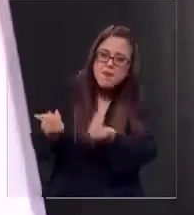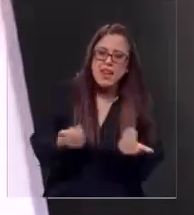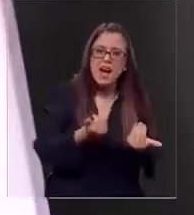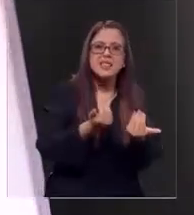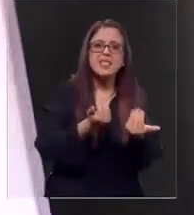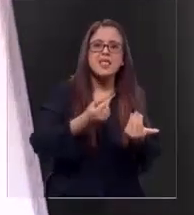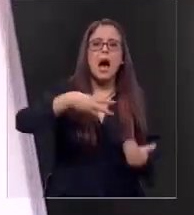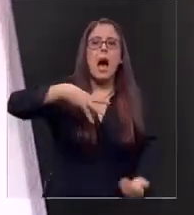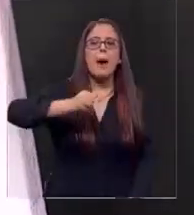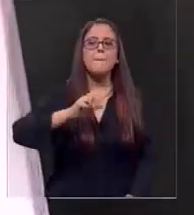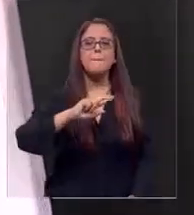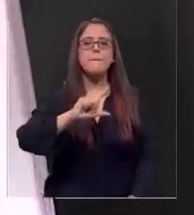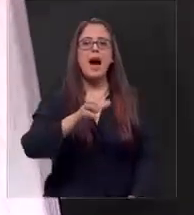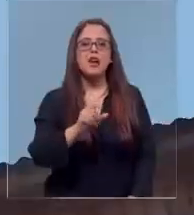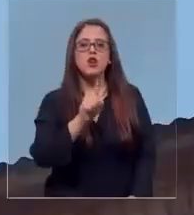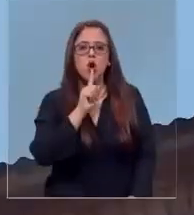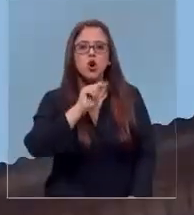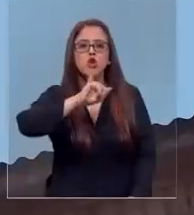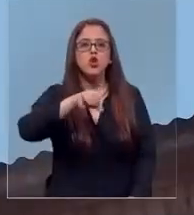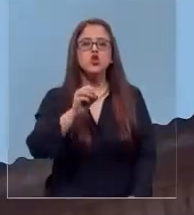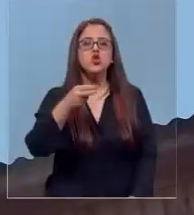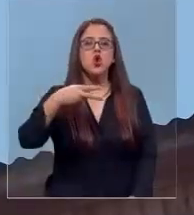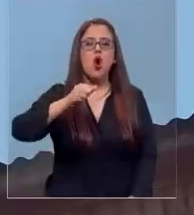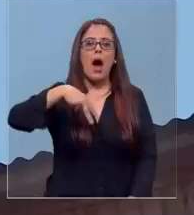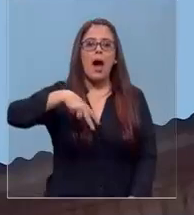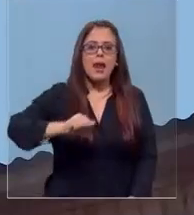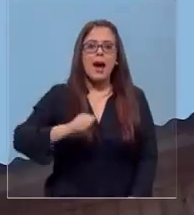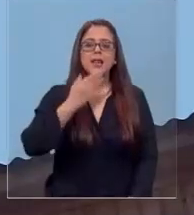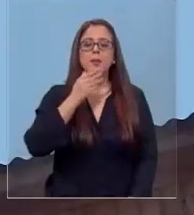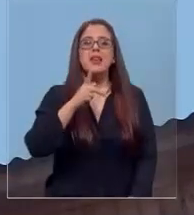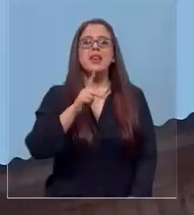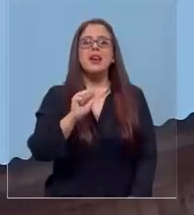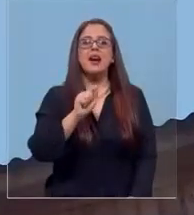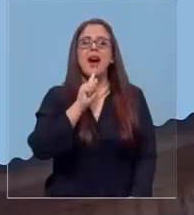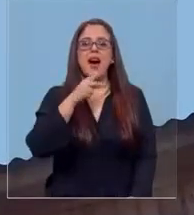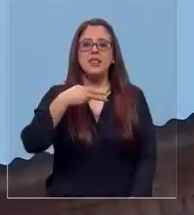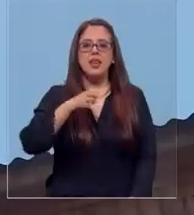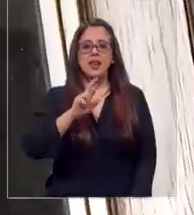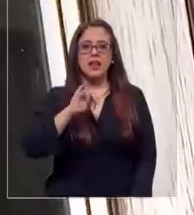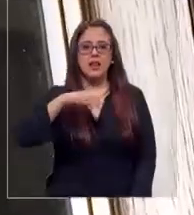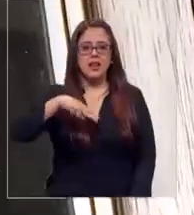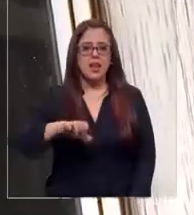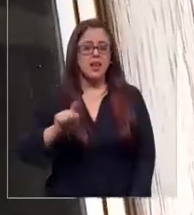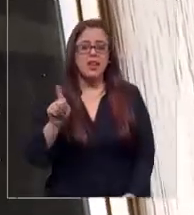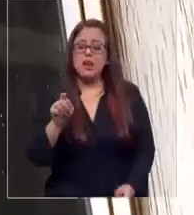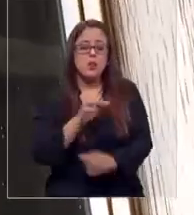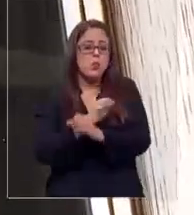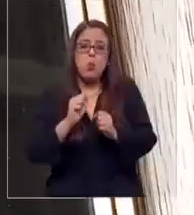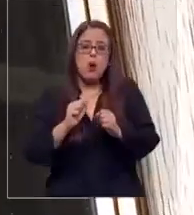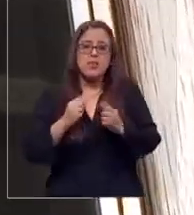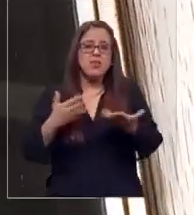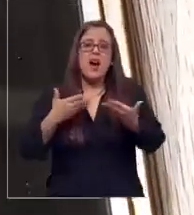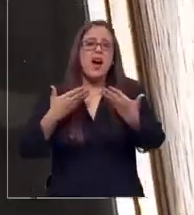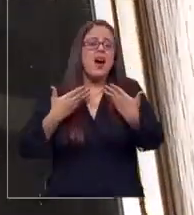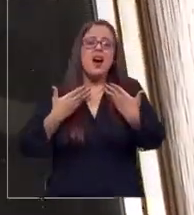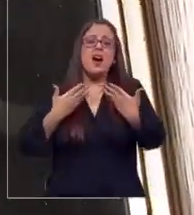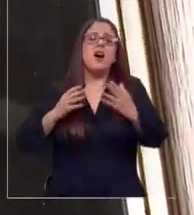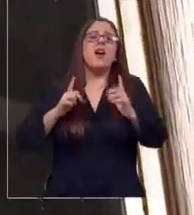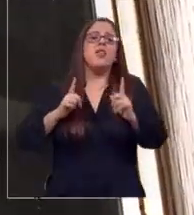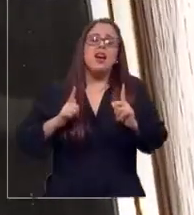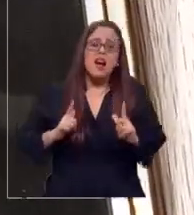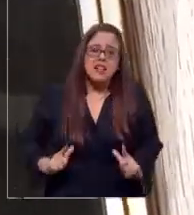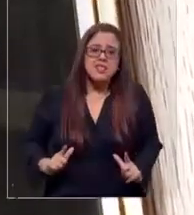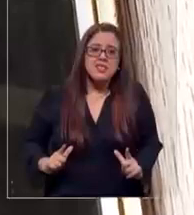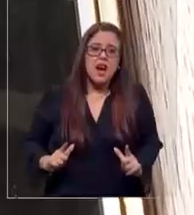esperanza para Margot, Joana y Katherine, quienes no han descansado en 20 años tratando de esclarecer la muerte